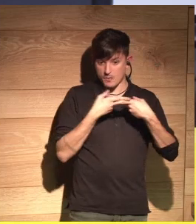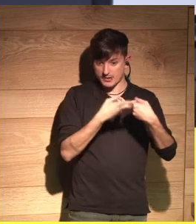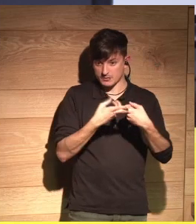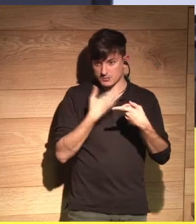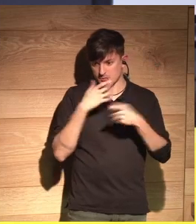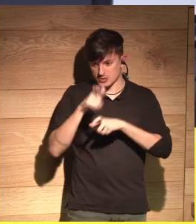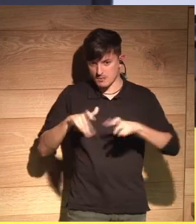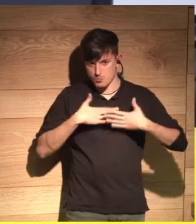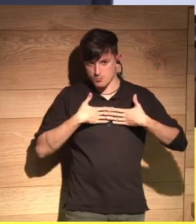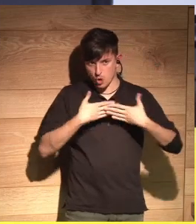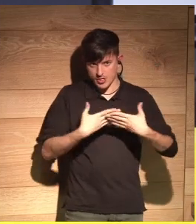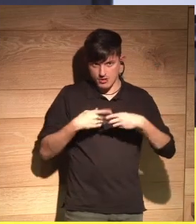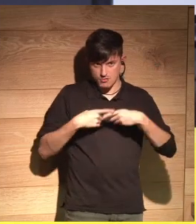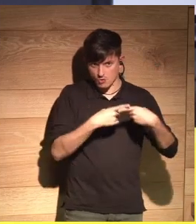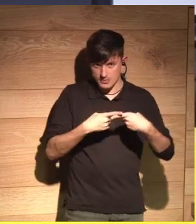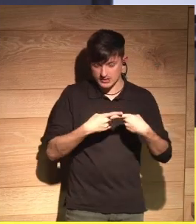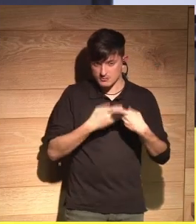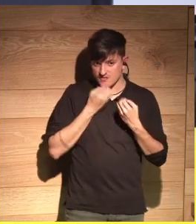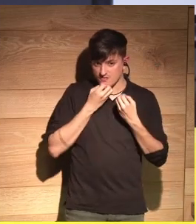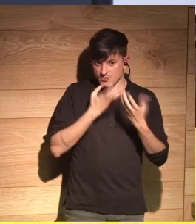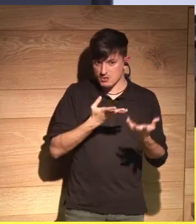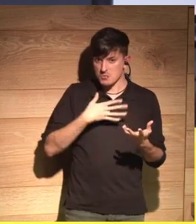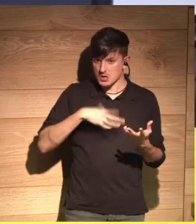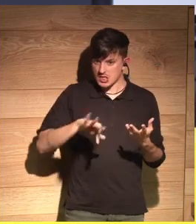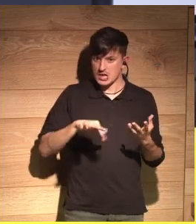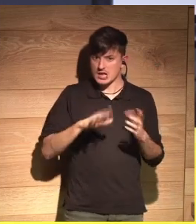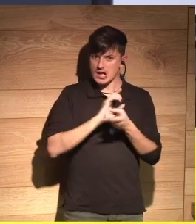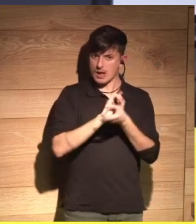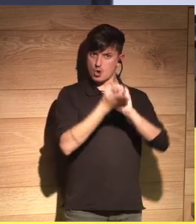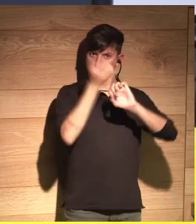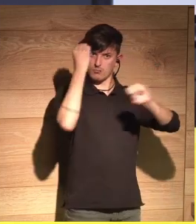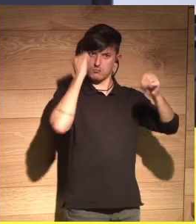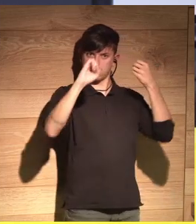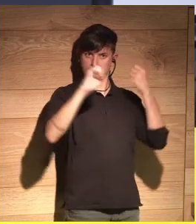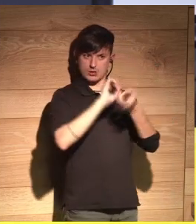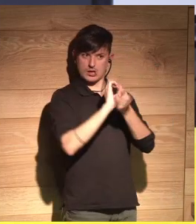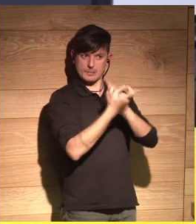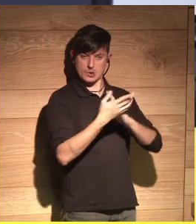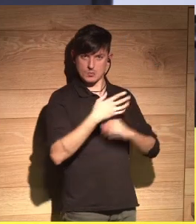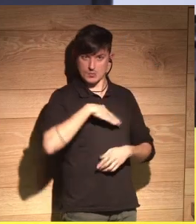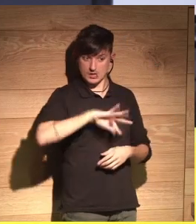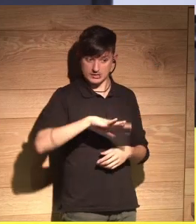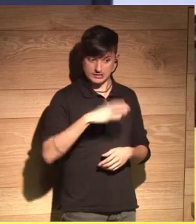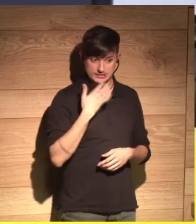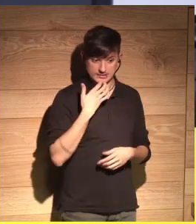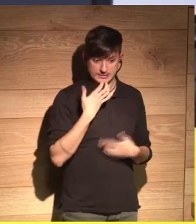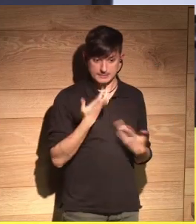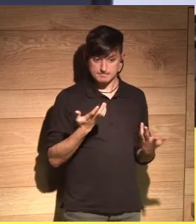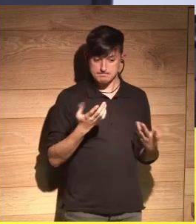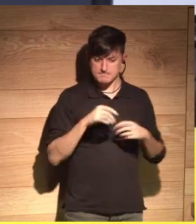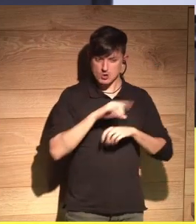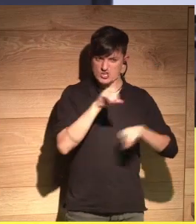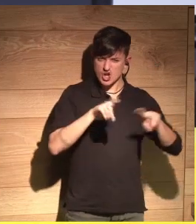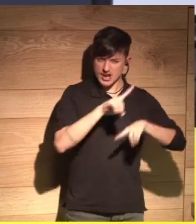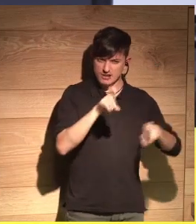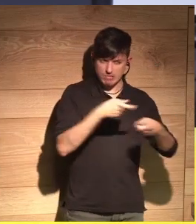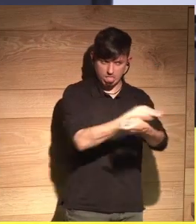esto va a cambiar estoy en iniciar un cambio conductual es decir cuando pasamos cuestionarios a la gente parece que